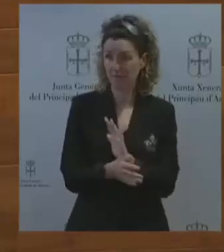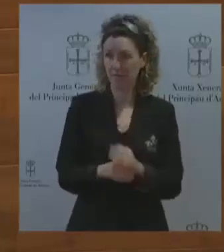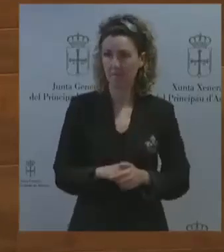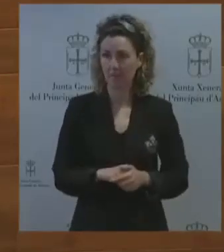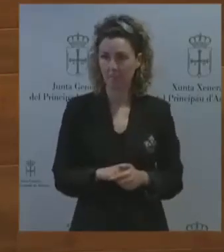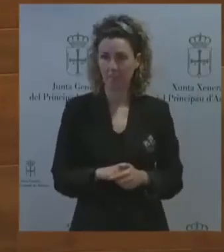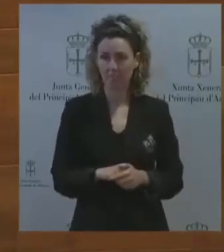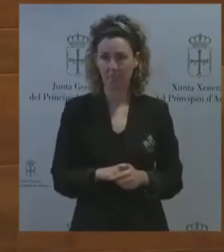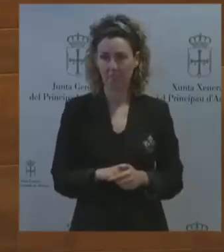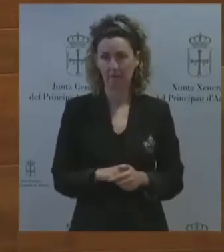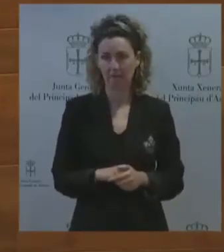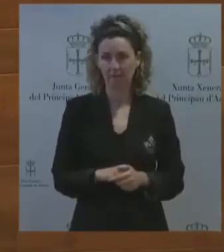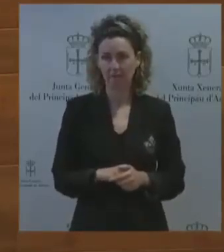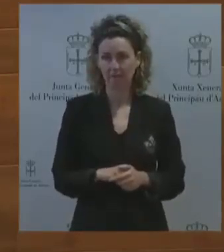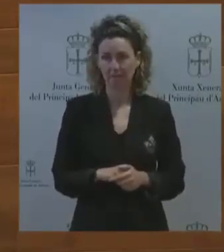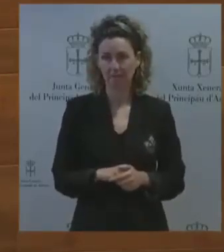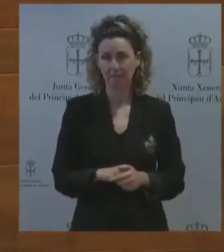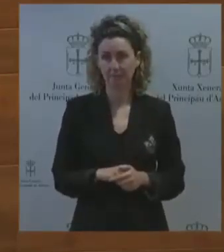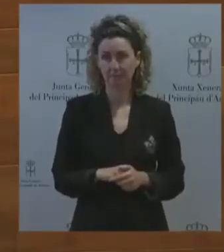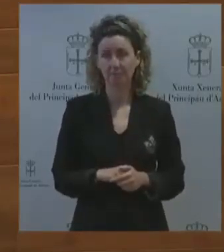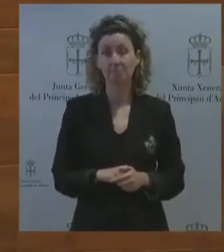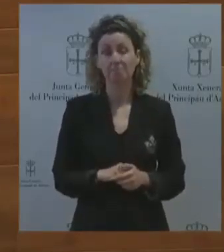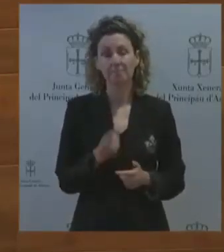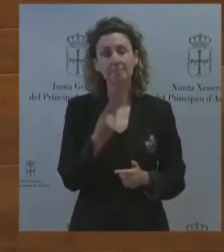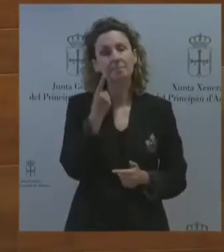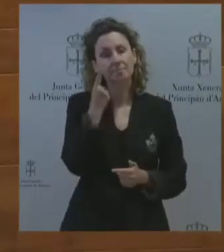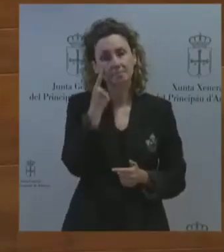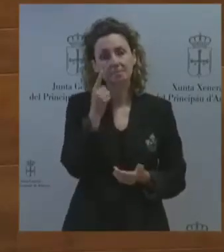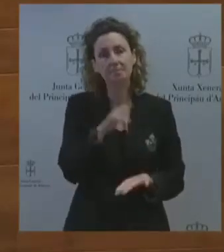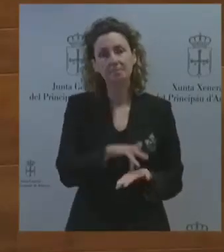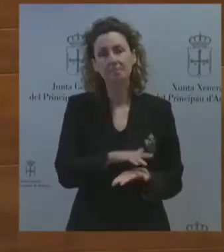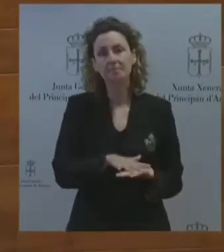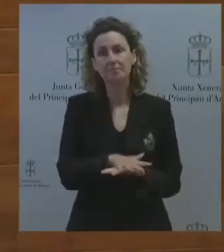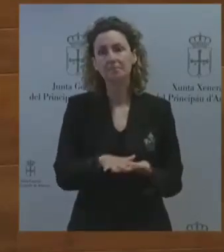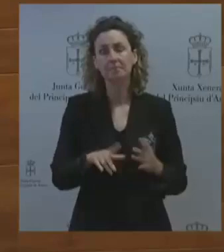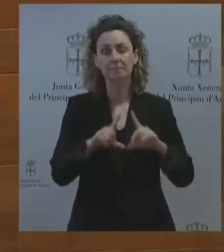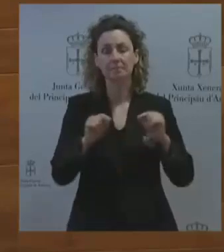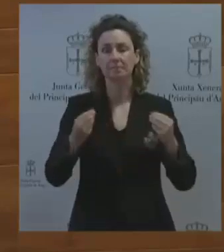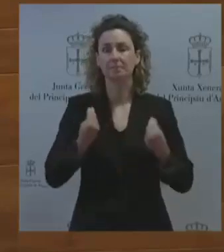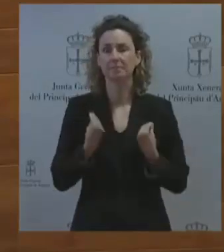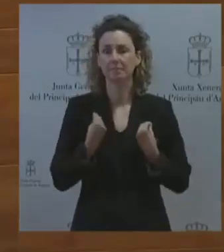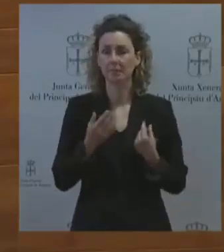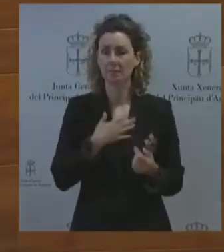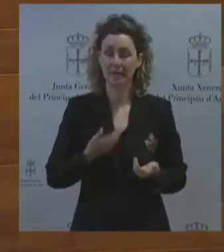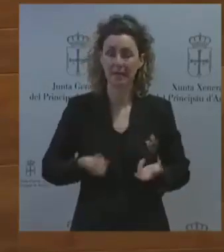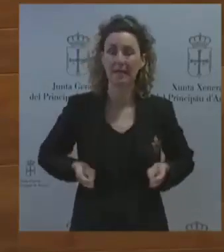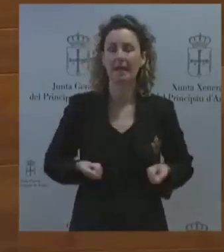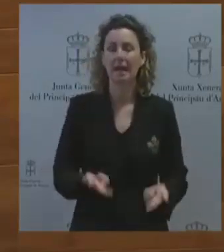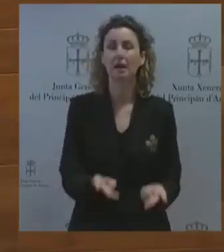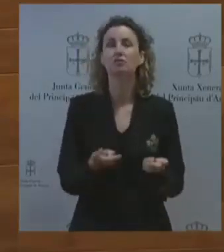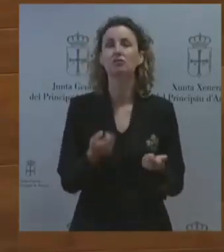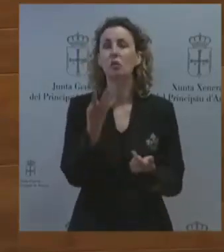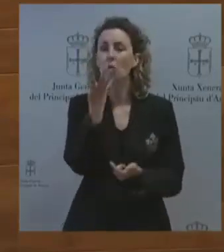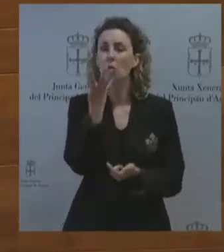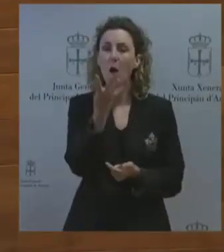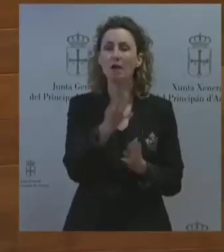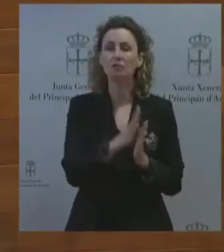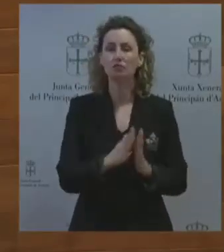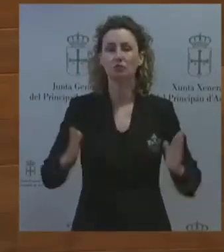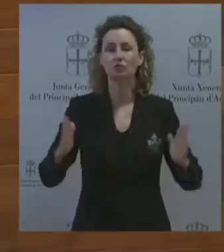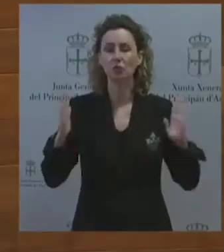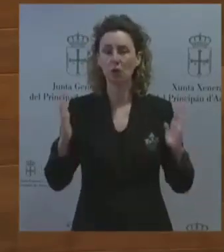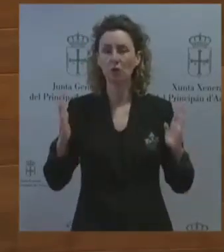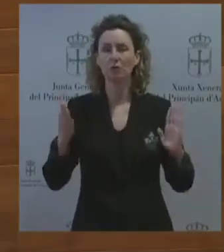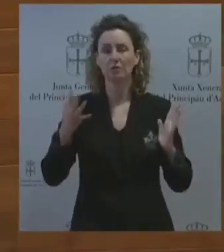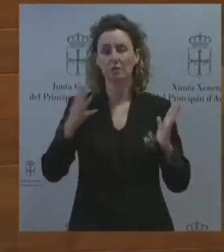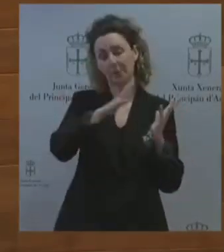Barbón, cuando le diga a los asturianos cuánto nos ha costado esta legislatura, debería explicarles también por qué ese